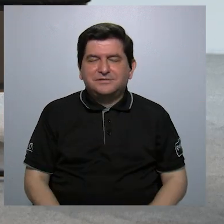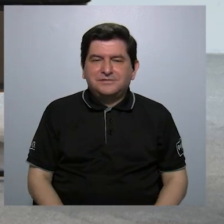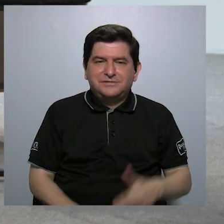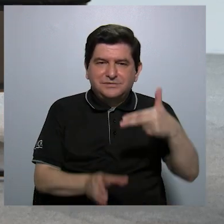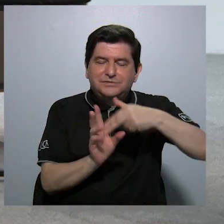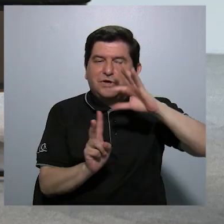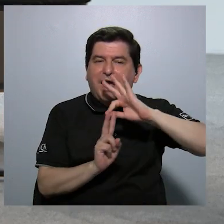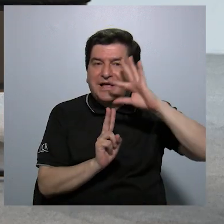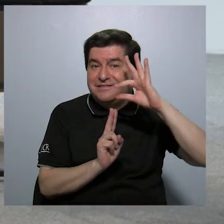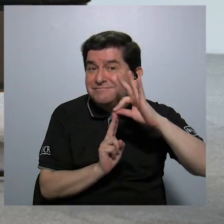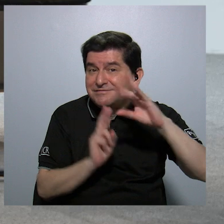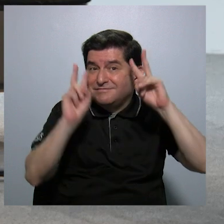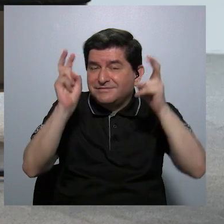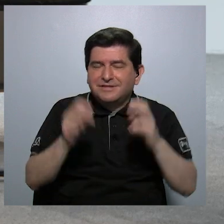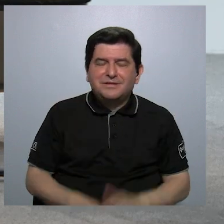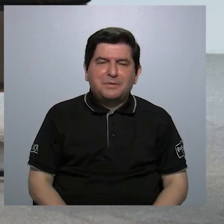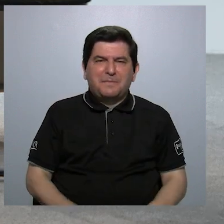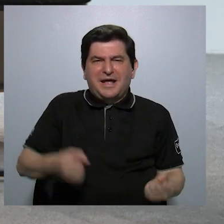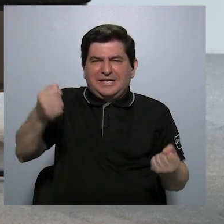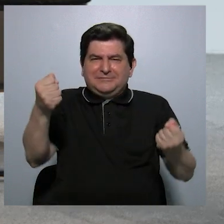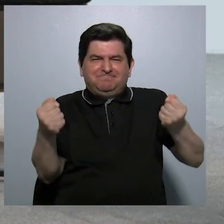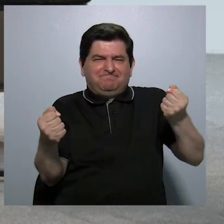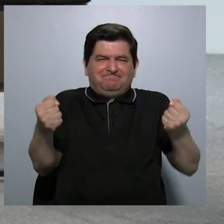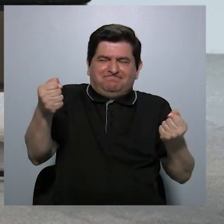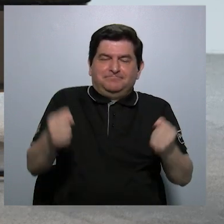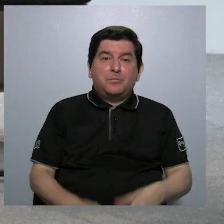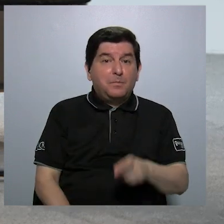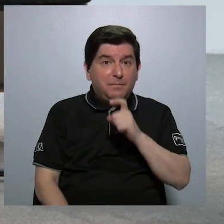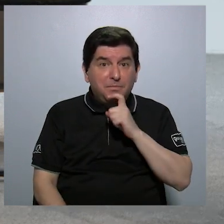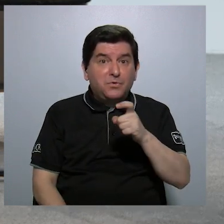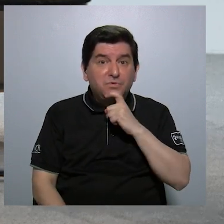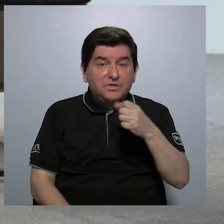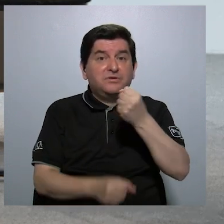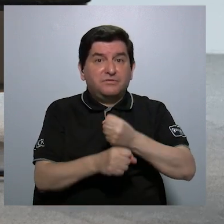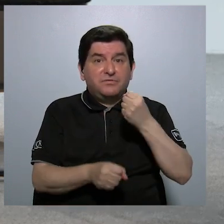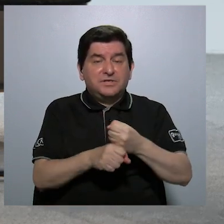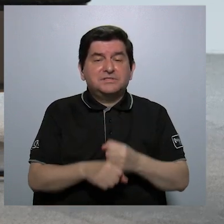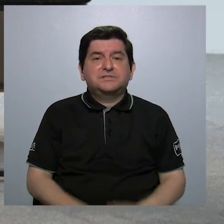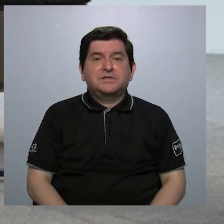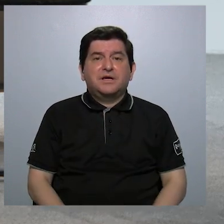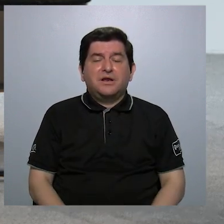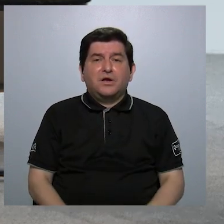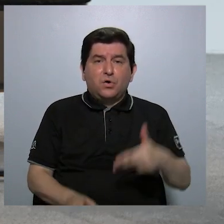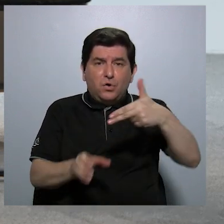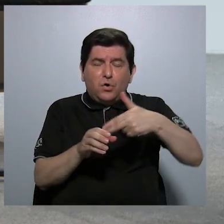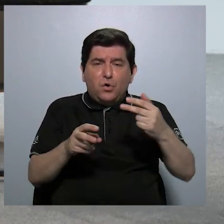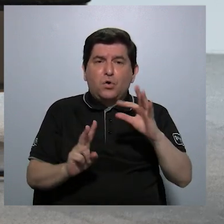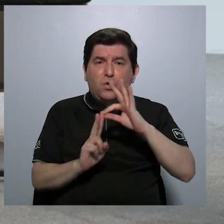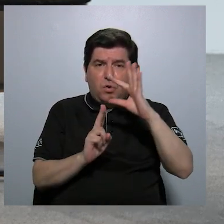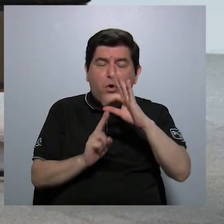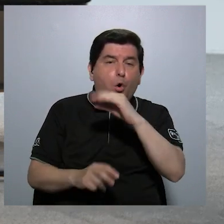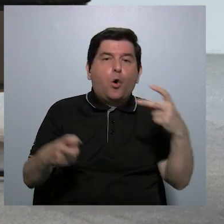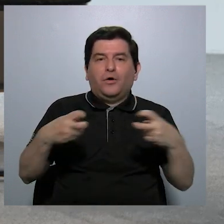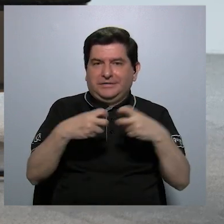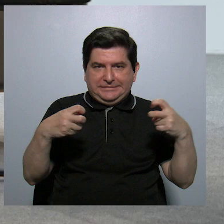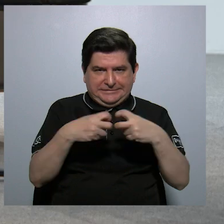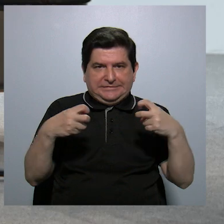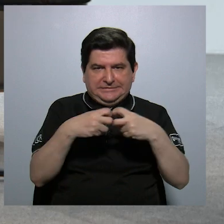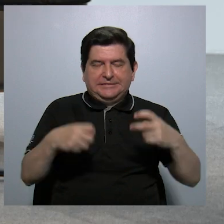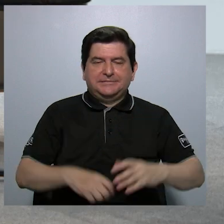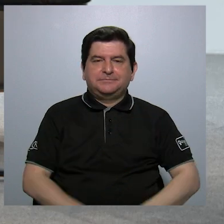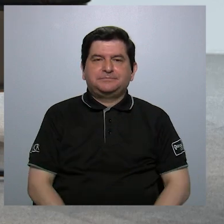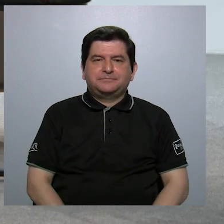incorporación de combustibles alternativos para vehículos pesados, esos que son difíciles de trabajar con combustibles alternativos o con